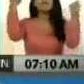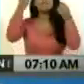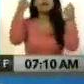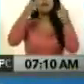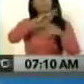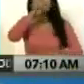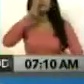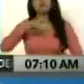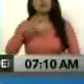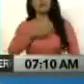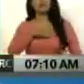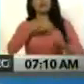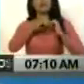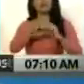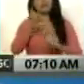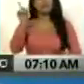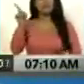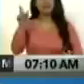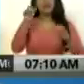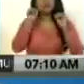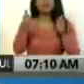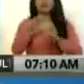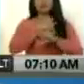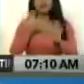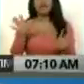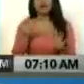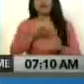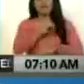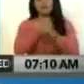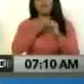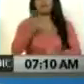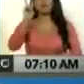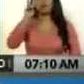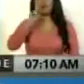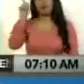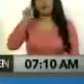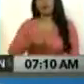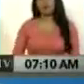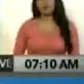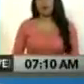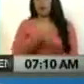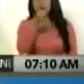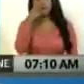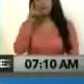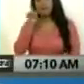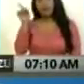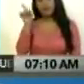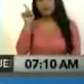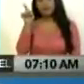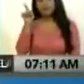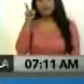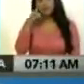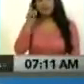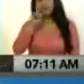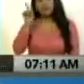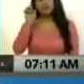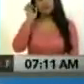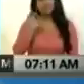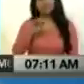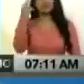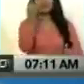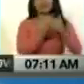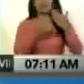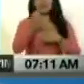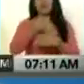Corazón Indestructible, que arrancó, por supuesto, con toda fuerza en el país. Ahí ven ustedes en esta imagen que se está plasmando en las paredes